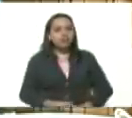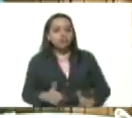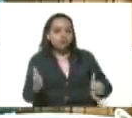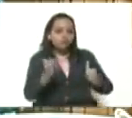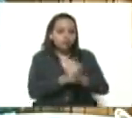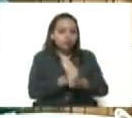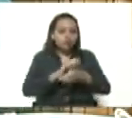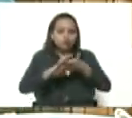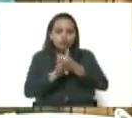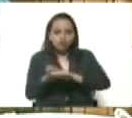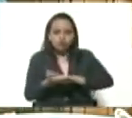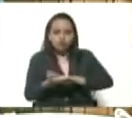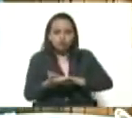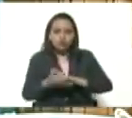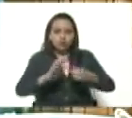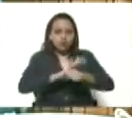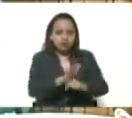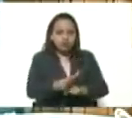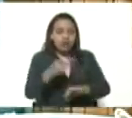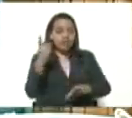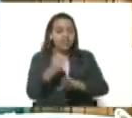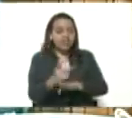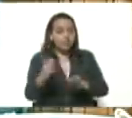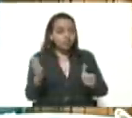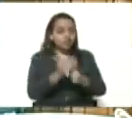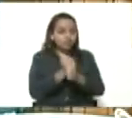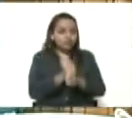lograrlo, tenemos que lograrlo.